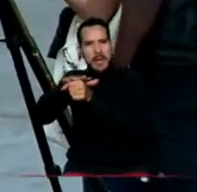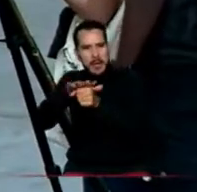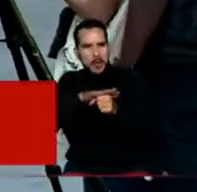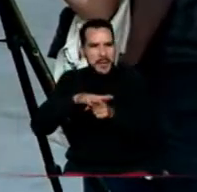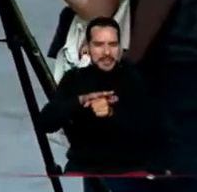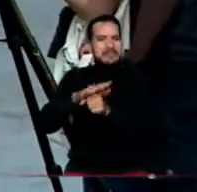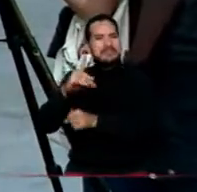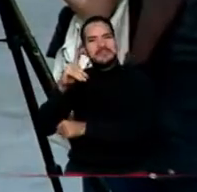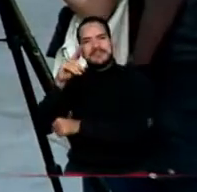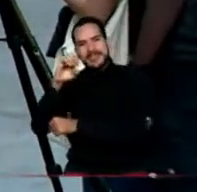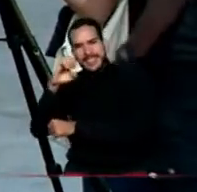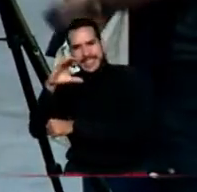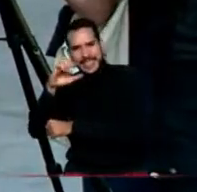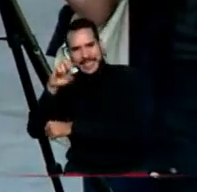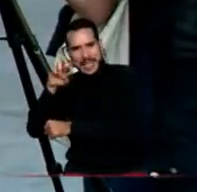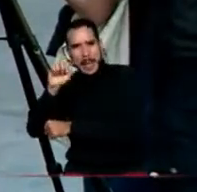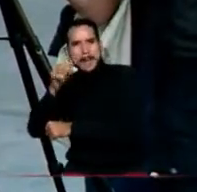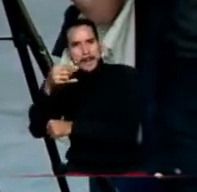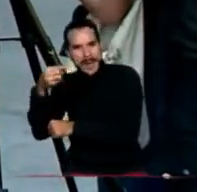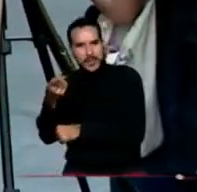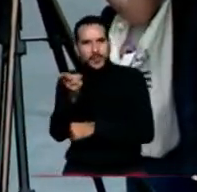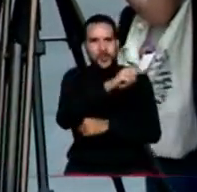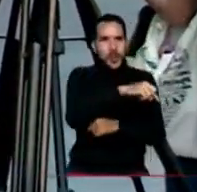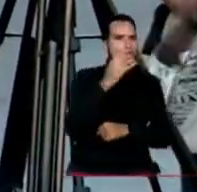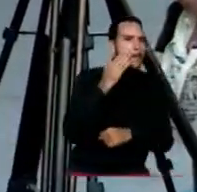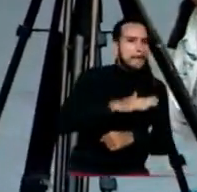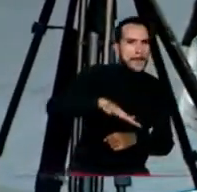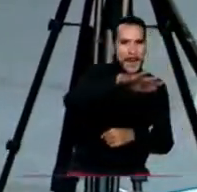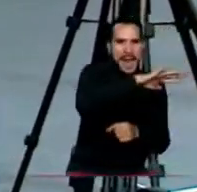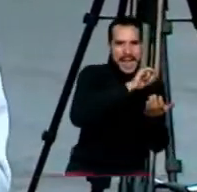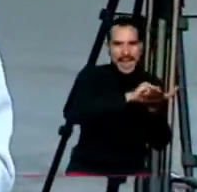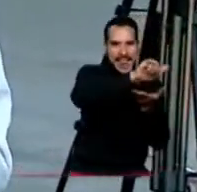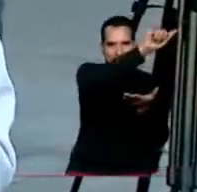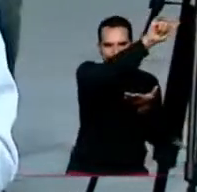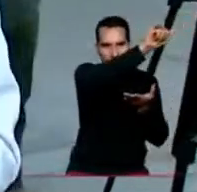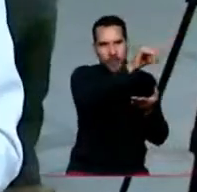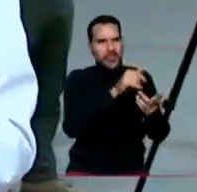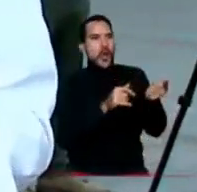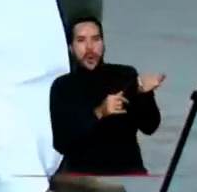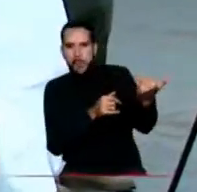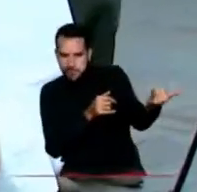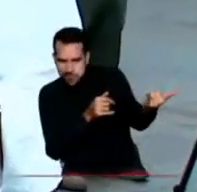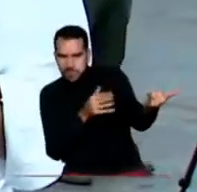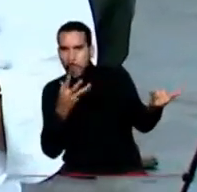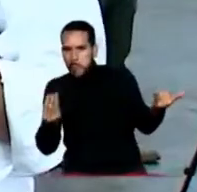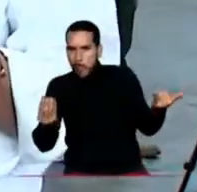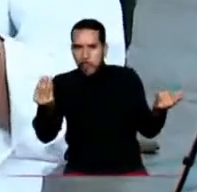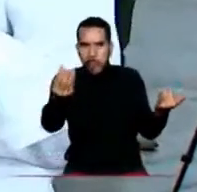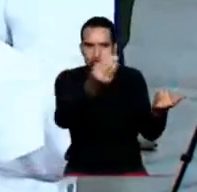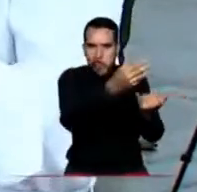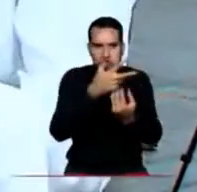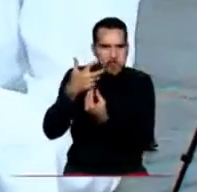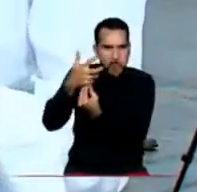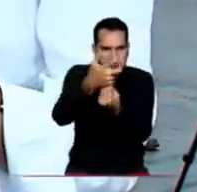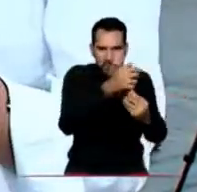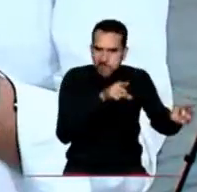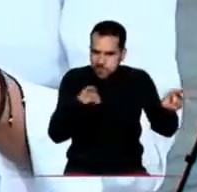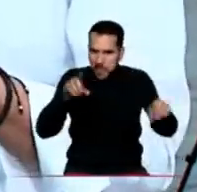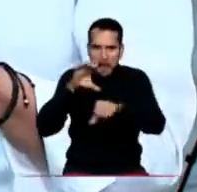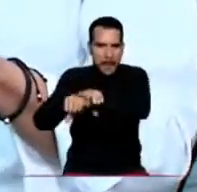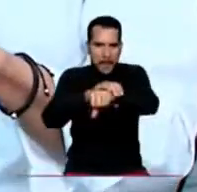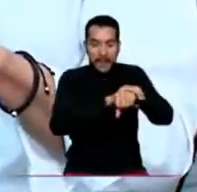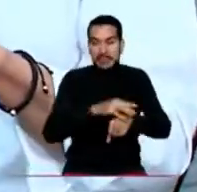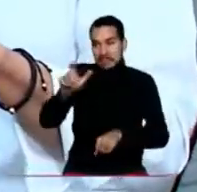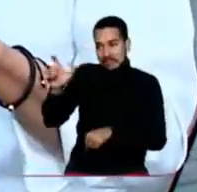cerca al Parque del Avión. El coronel Carlos Oviedo, comandante de la Policía Metropolitana de Cali, nos entrega más detalles. Son 16 capturas de